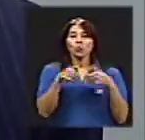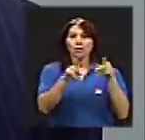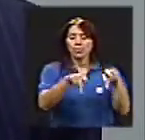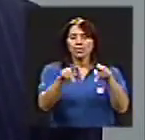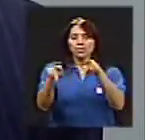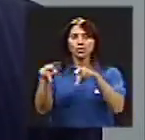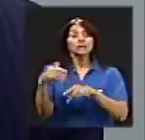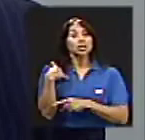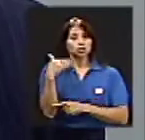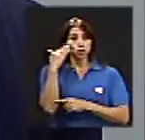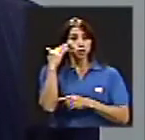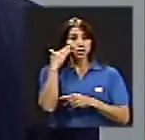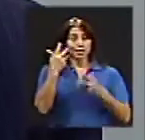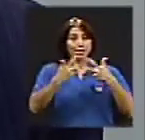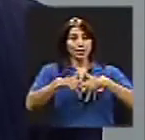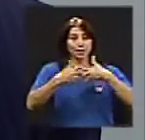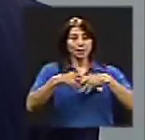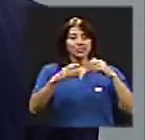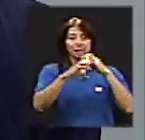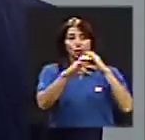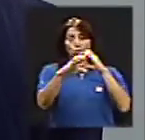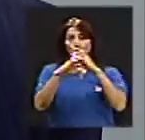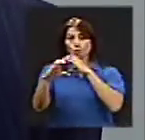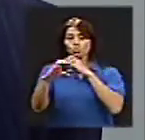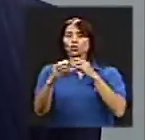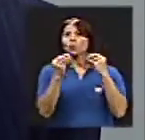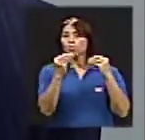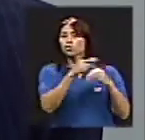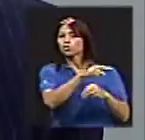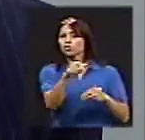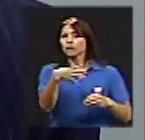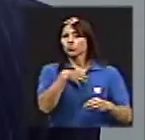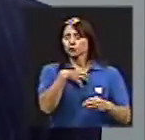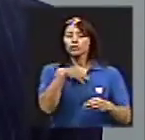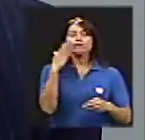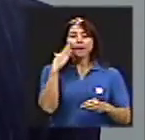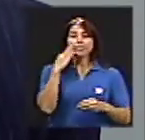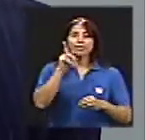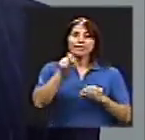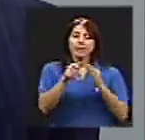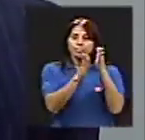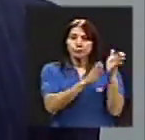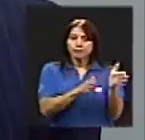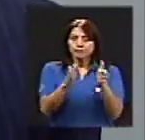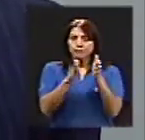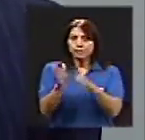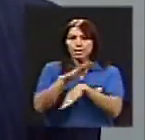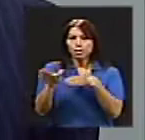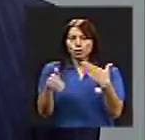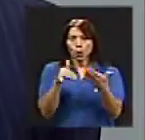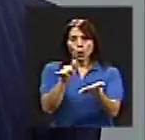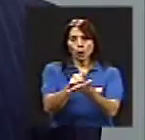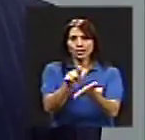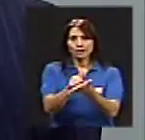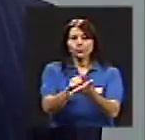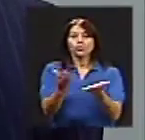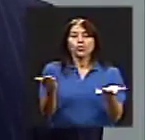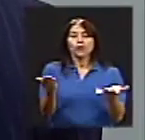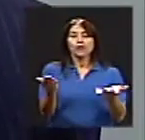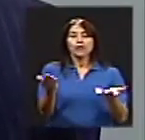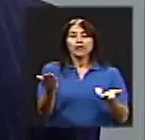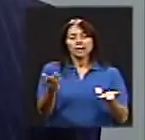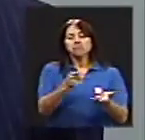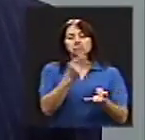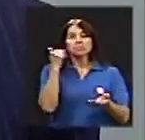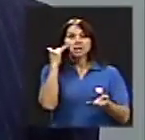señores autobuseros, muchos de ellos son conscientes de que hay que poner orden en todo eso y definitivamente nos